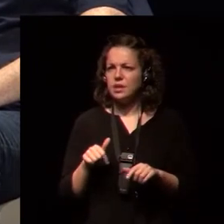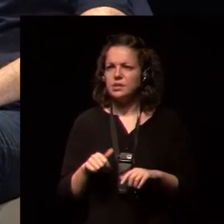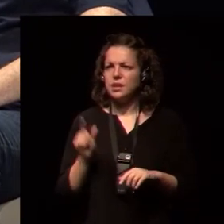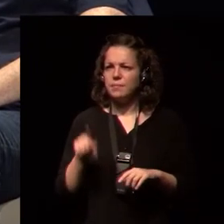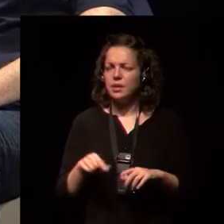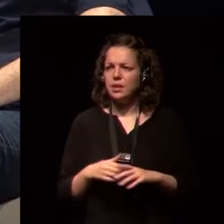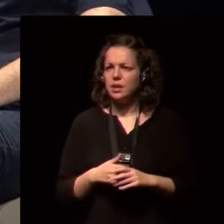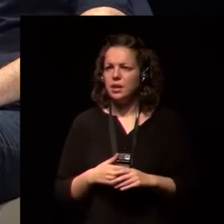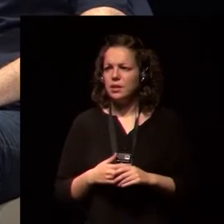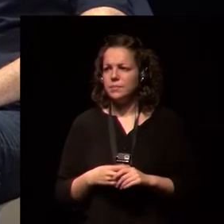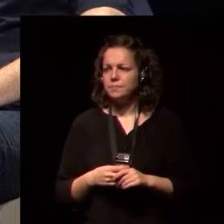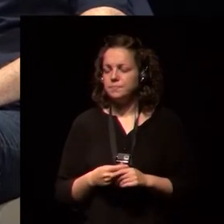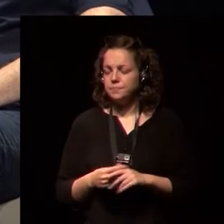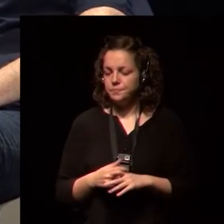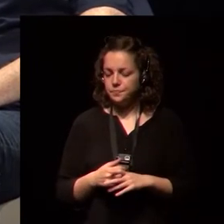estamos